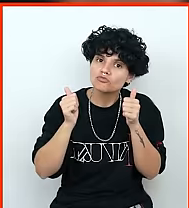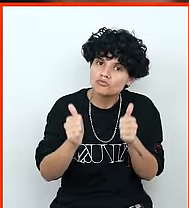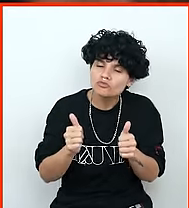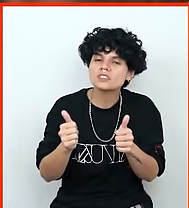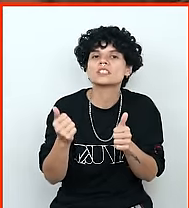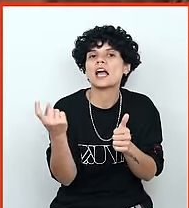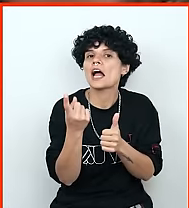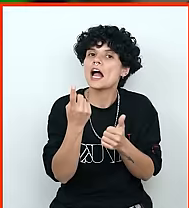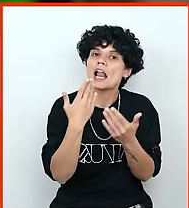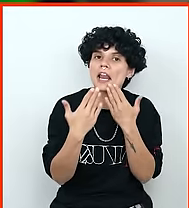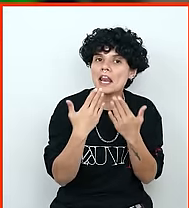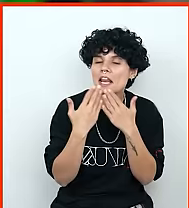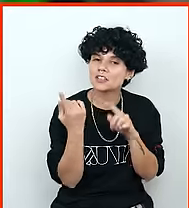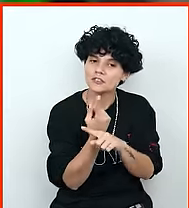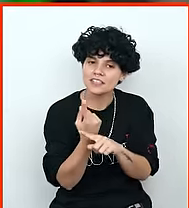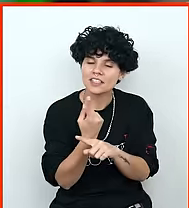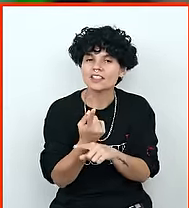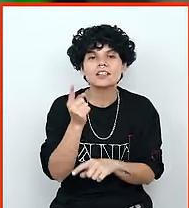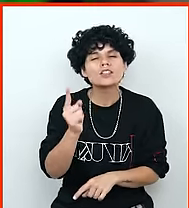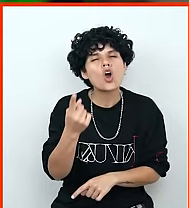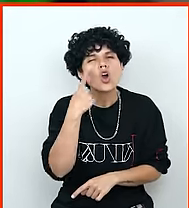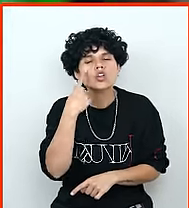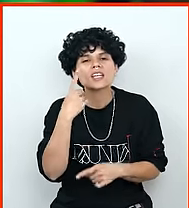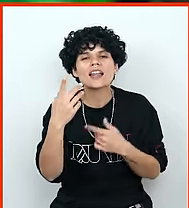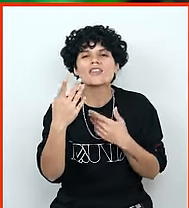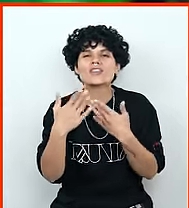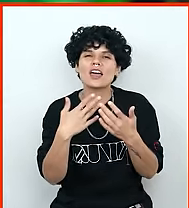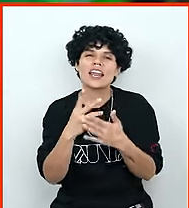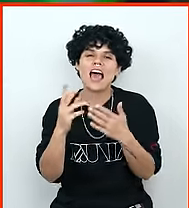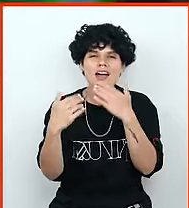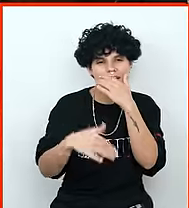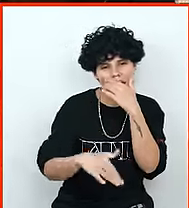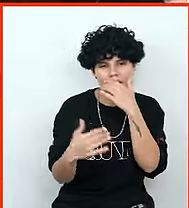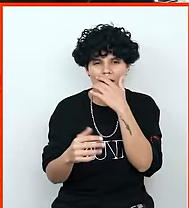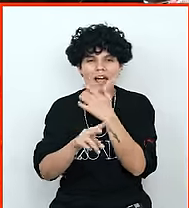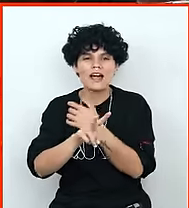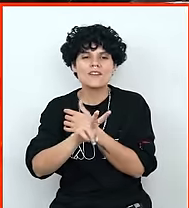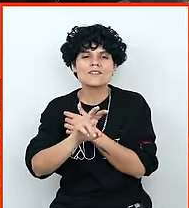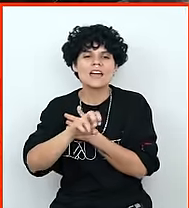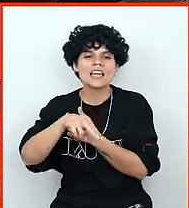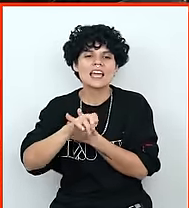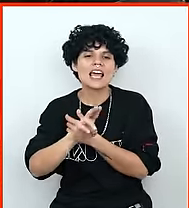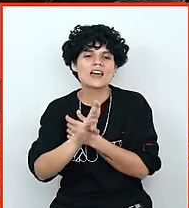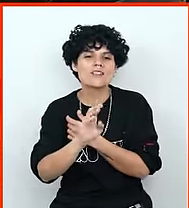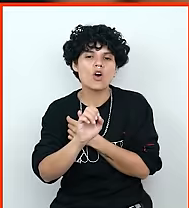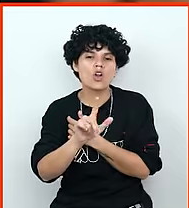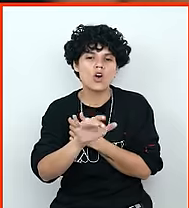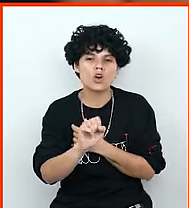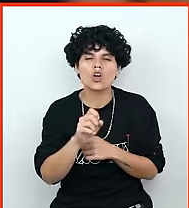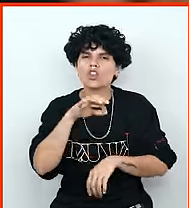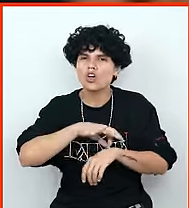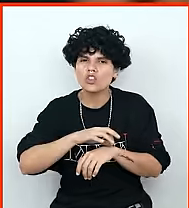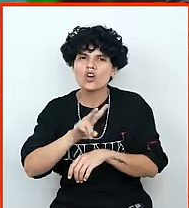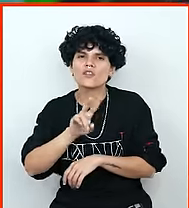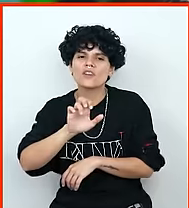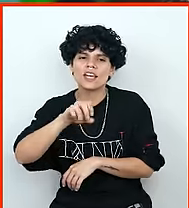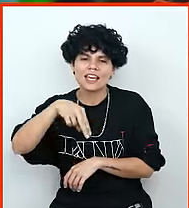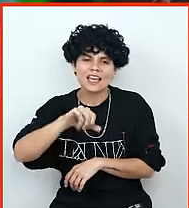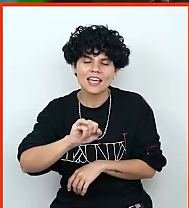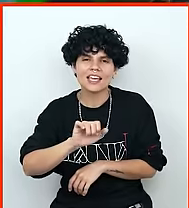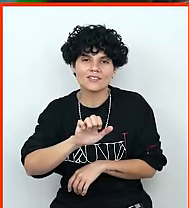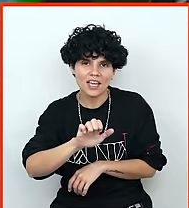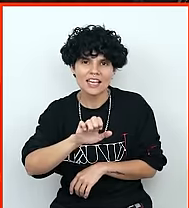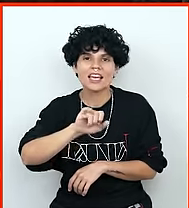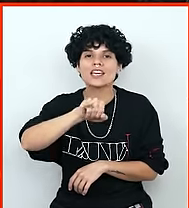felices. Juan Pablo Araya, conocido en la calle y en el rap como Benévolo, Bene, Doctor Bene y Juan